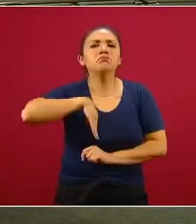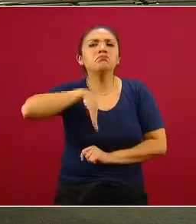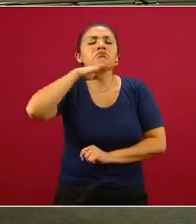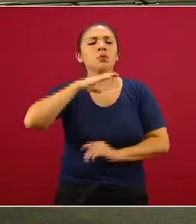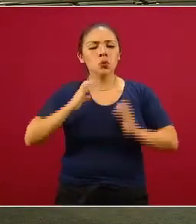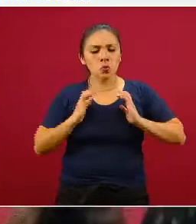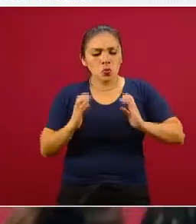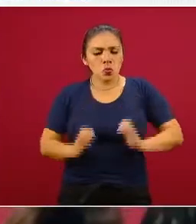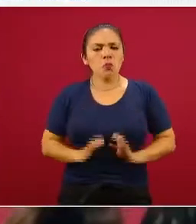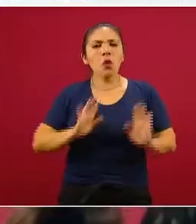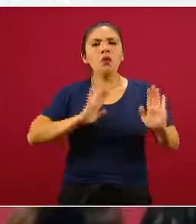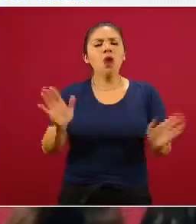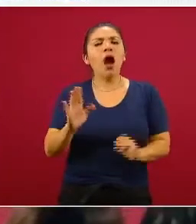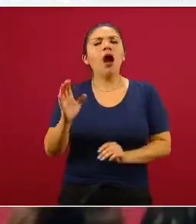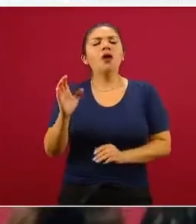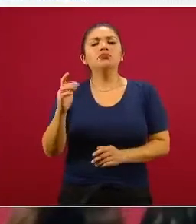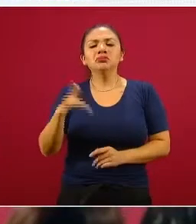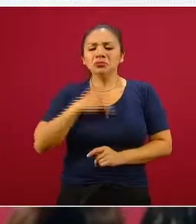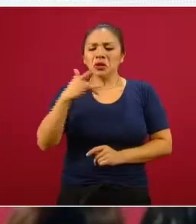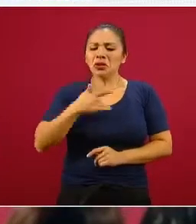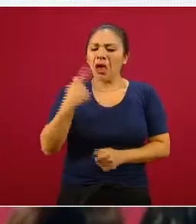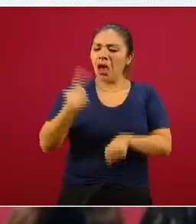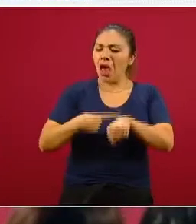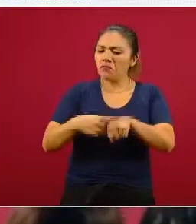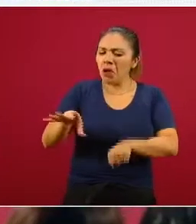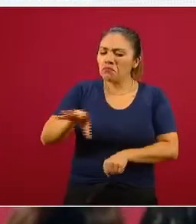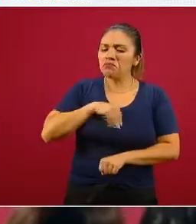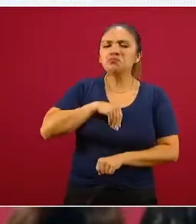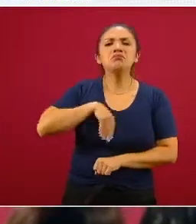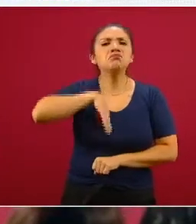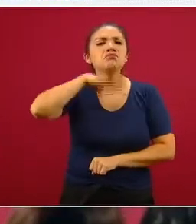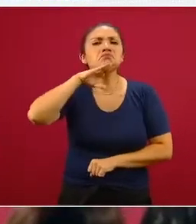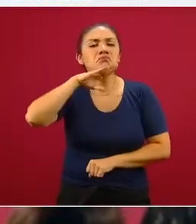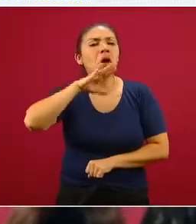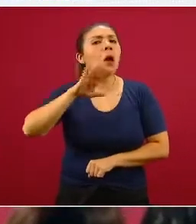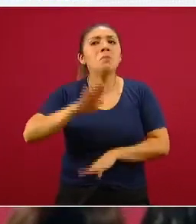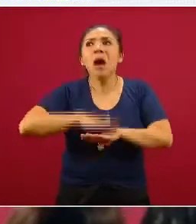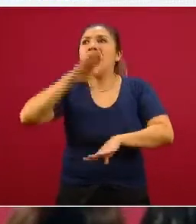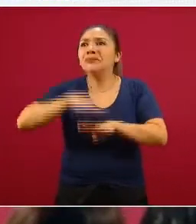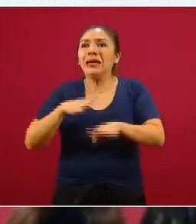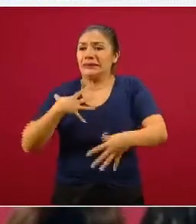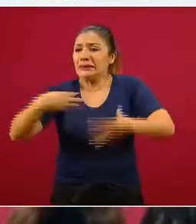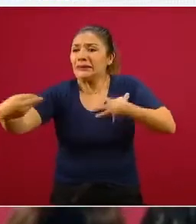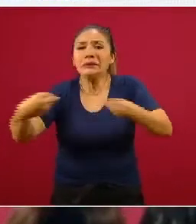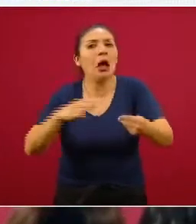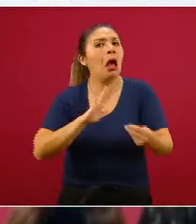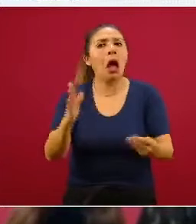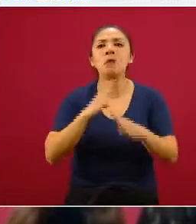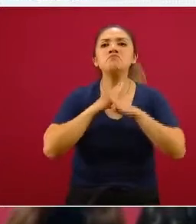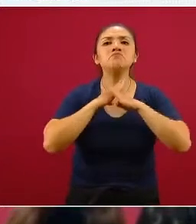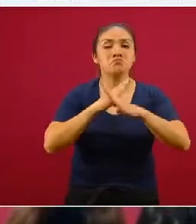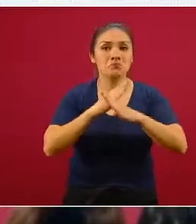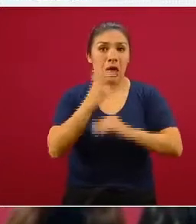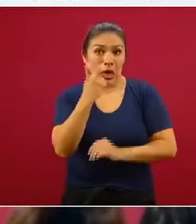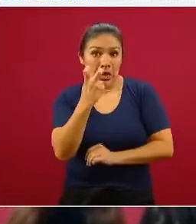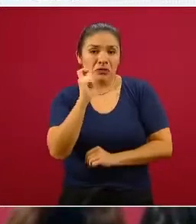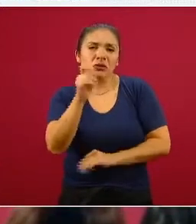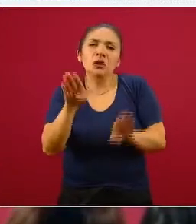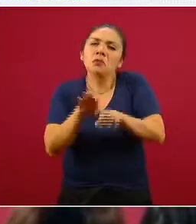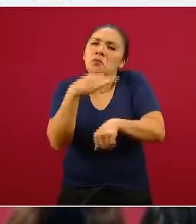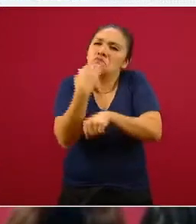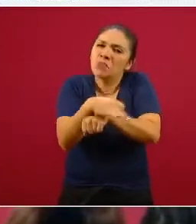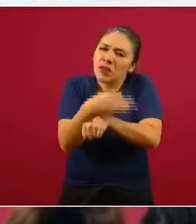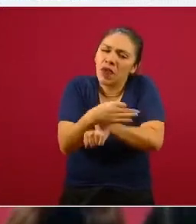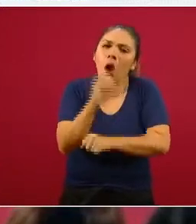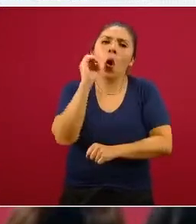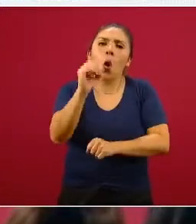conocida también como inmunidad de rebaño, y entonces ya no hay oportunidades de contagio. Esto puede ser, insisto, temporal y puede ser